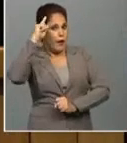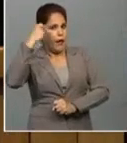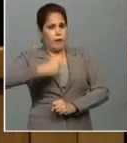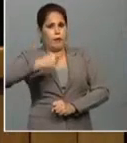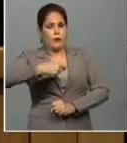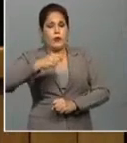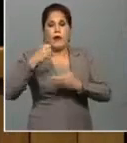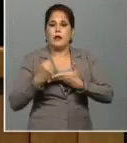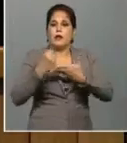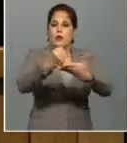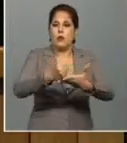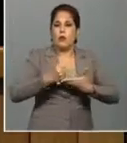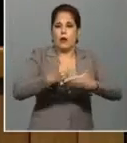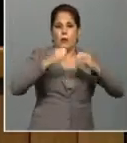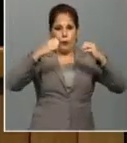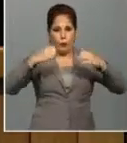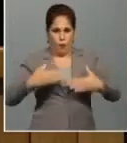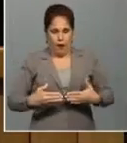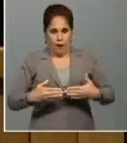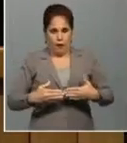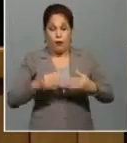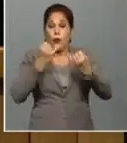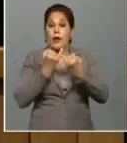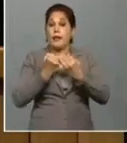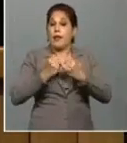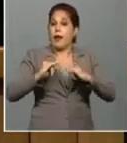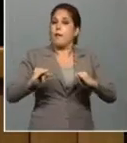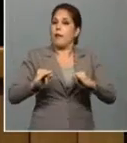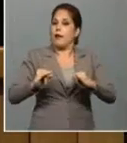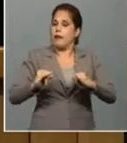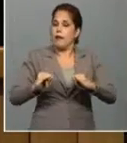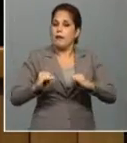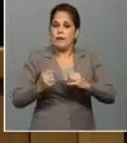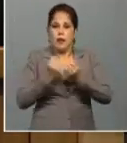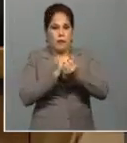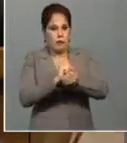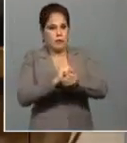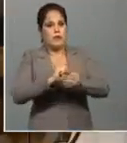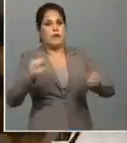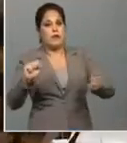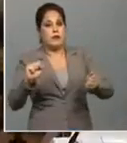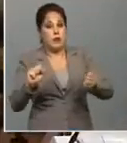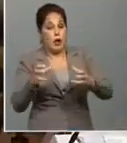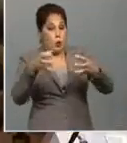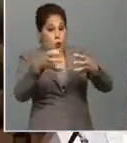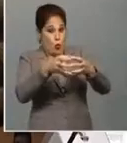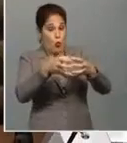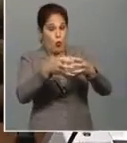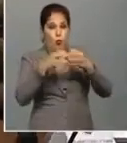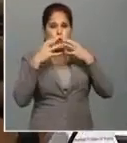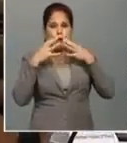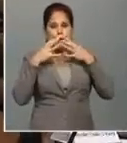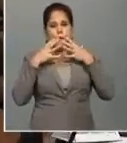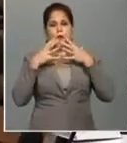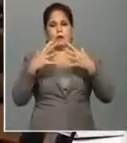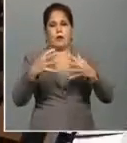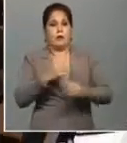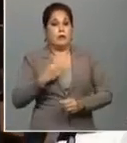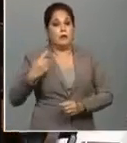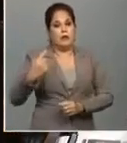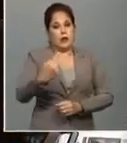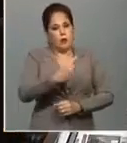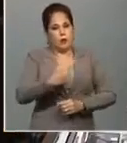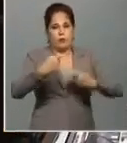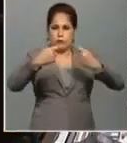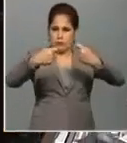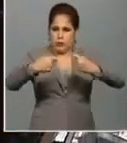de justicia y solidaridad humana con la independencia y la soberanía como brújula y sostén fundamental de nuestras